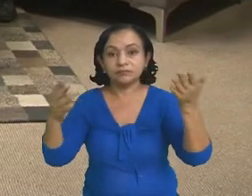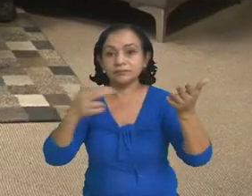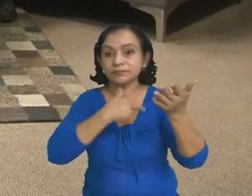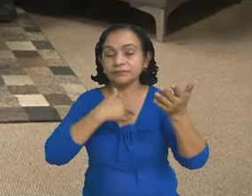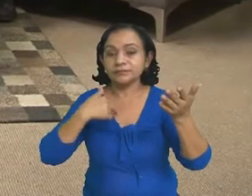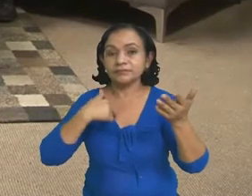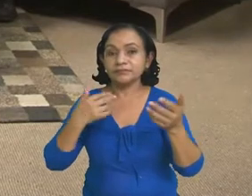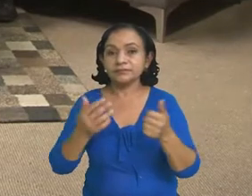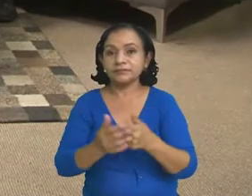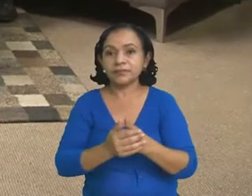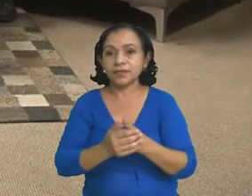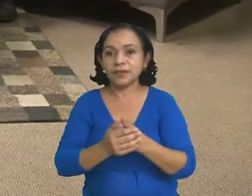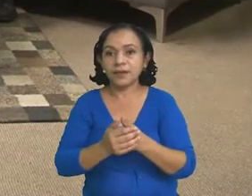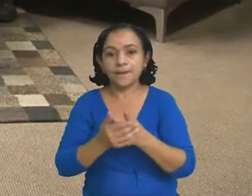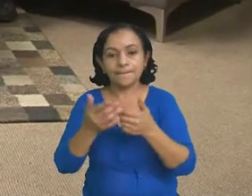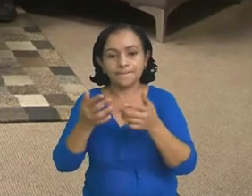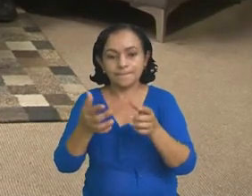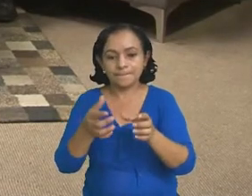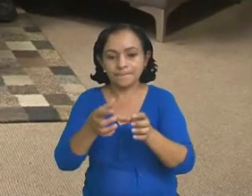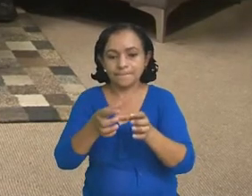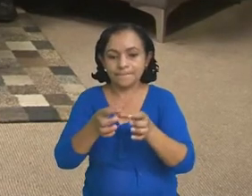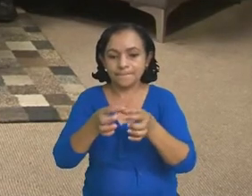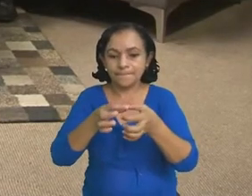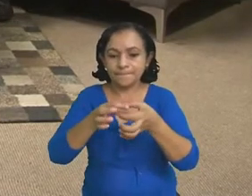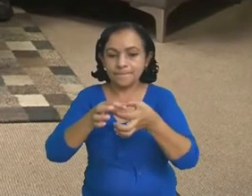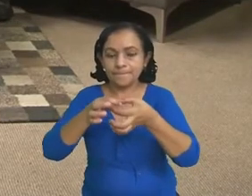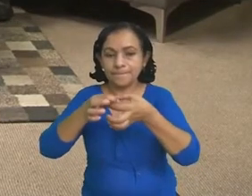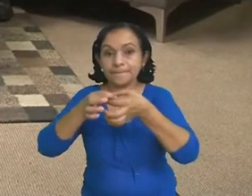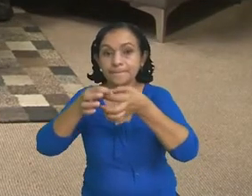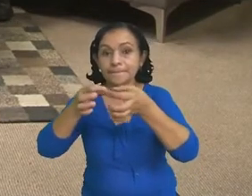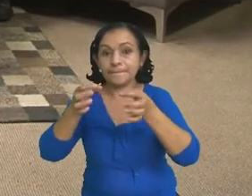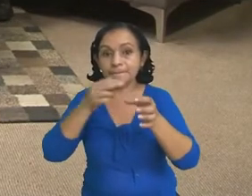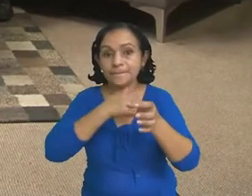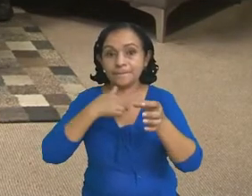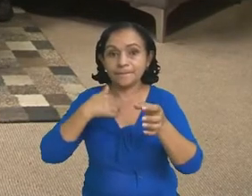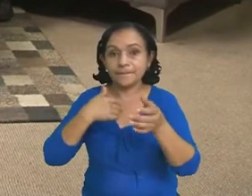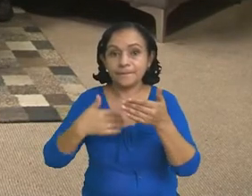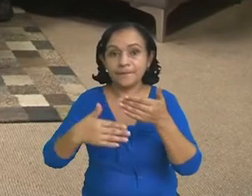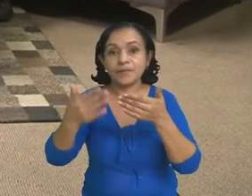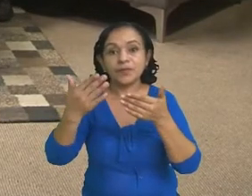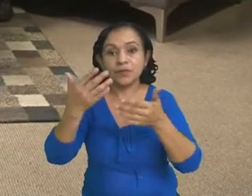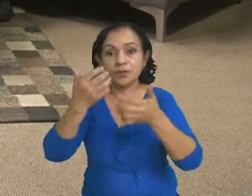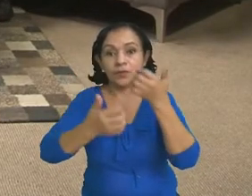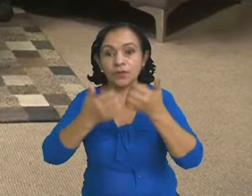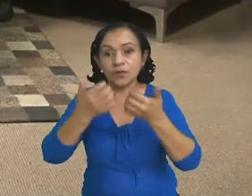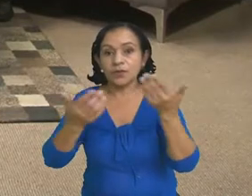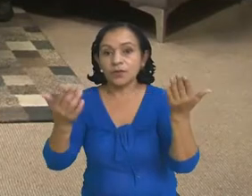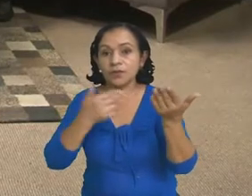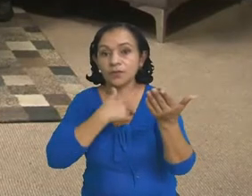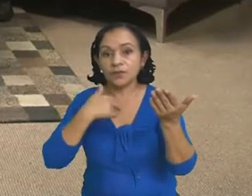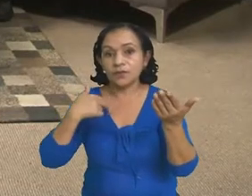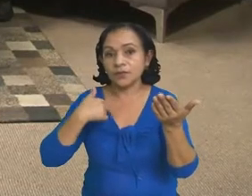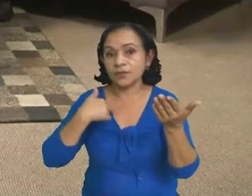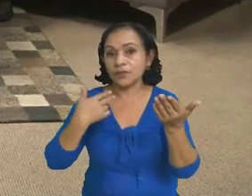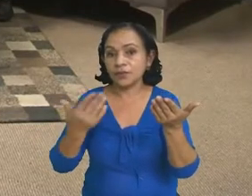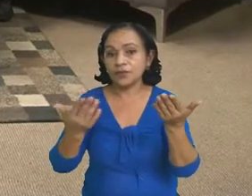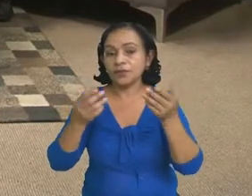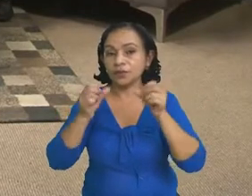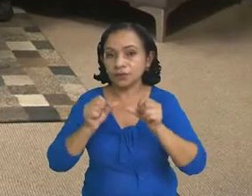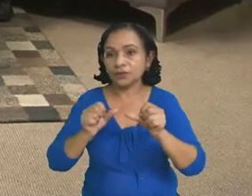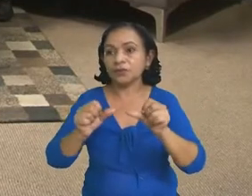con una configuración anillada, pues, de manera que cuando hay una falla, el servicio